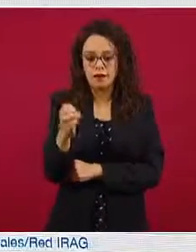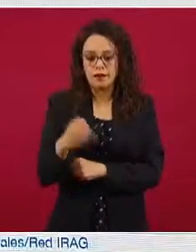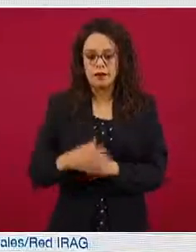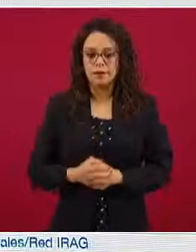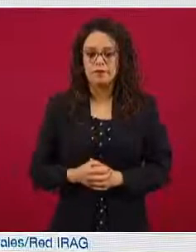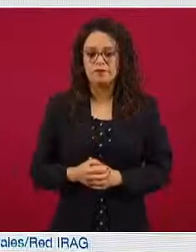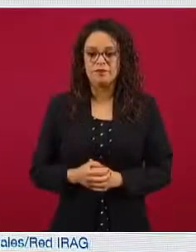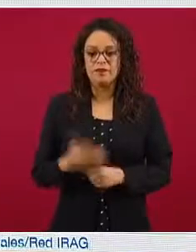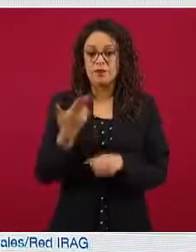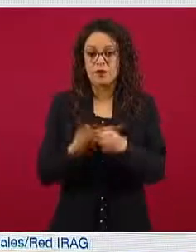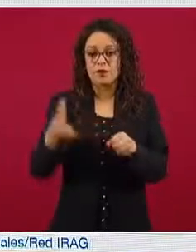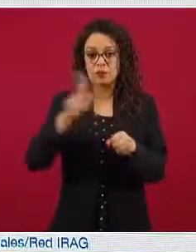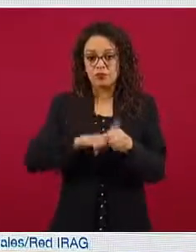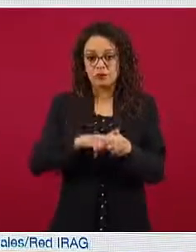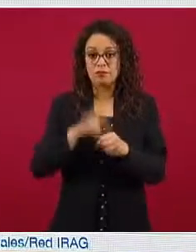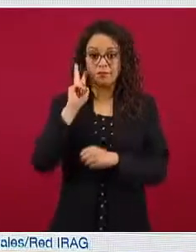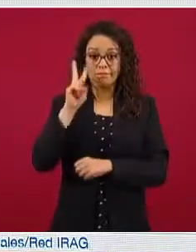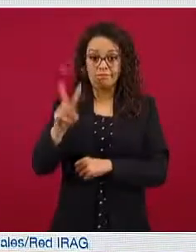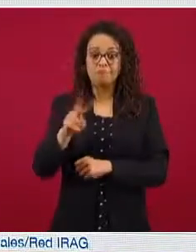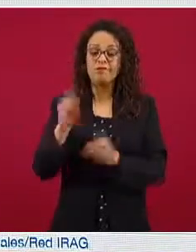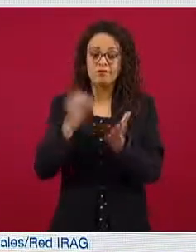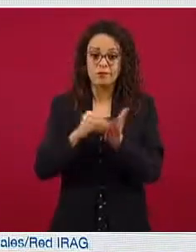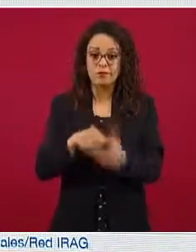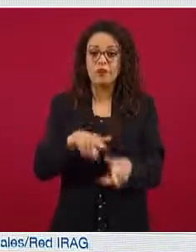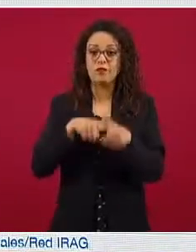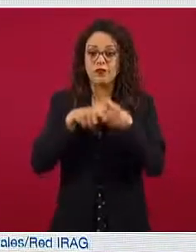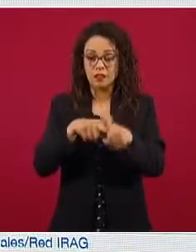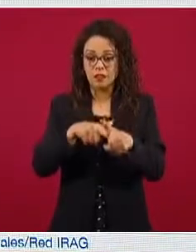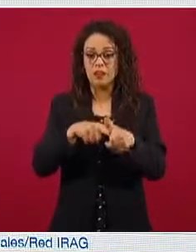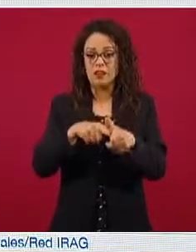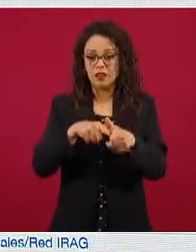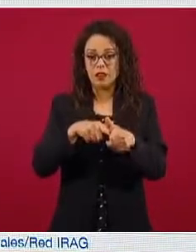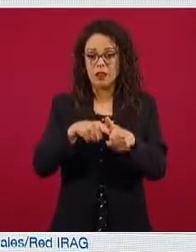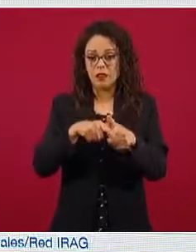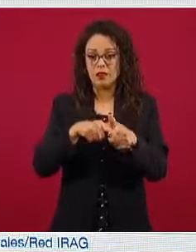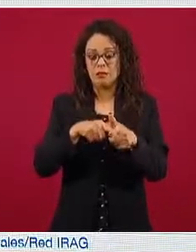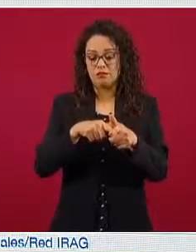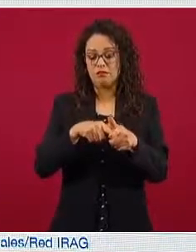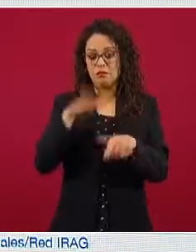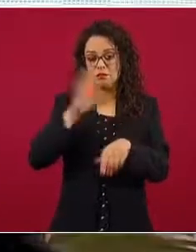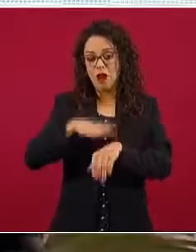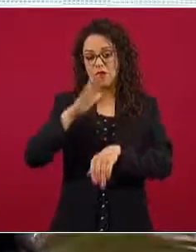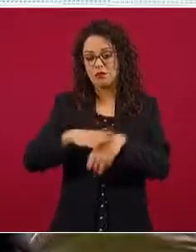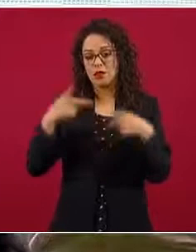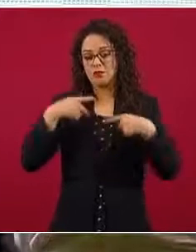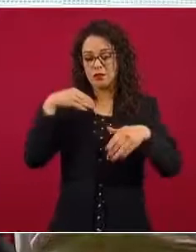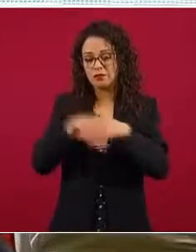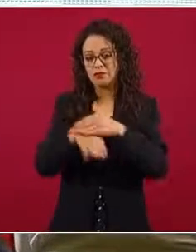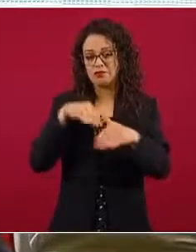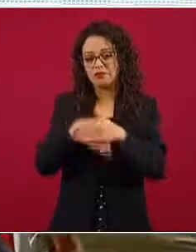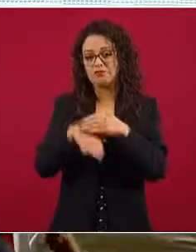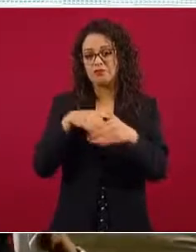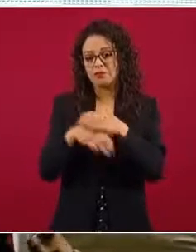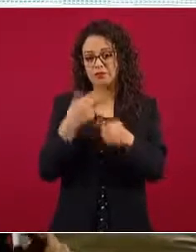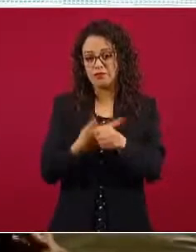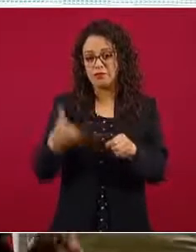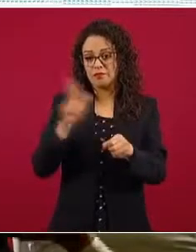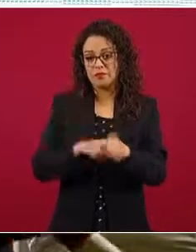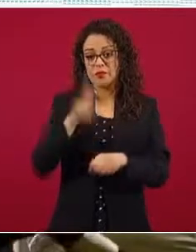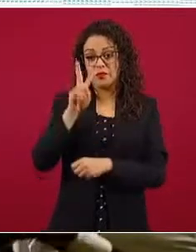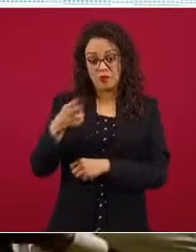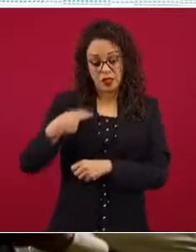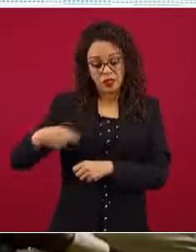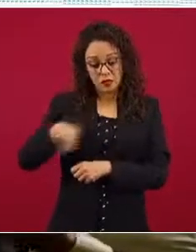alza y como hemos dicho todavía tenemos una sobrecarga de hospitalización muy importante y estamos haciendo todos los esfuerzos para ir